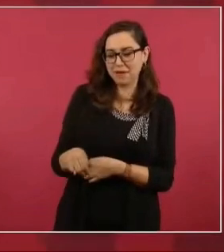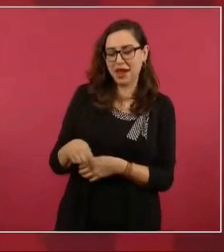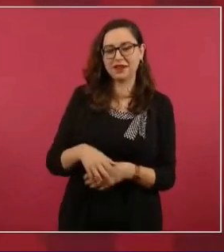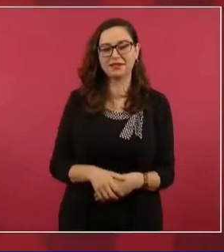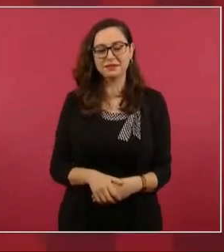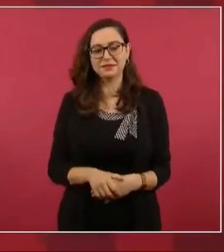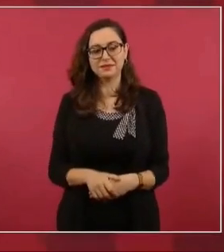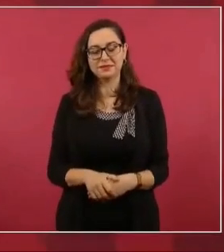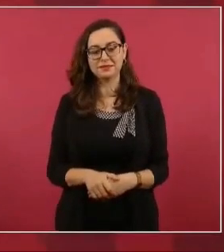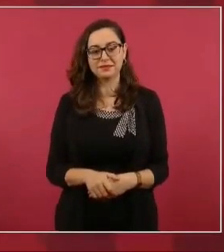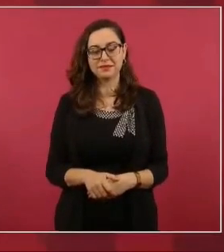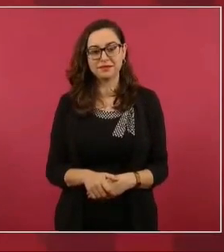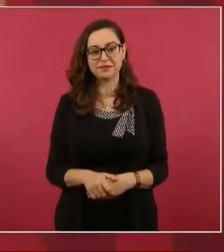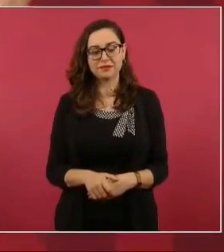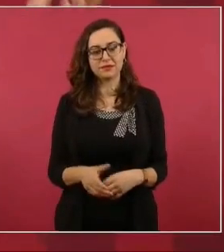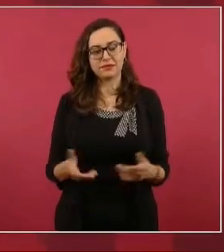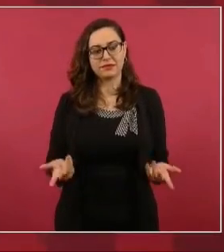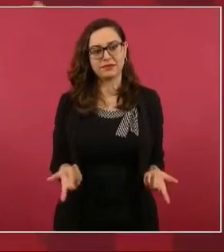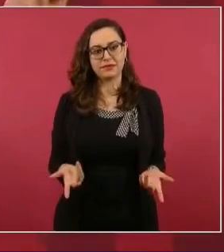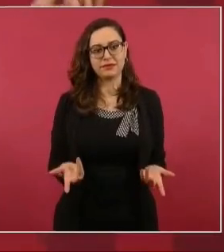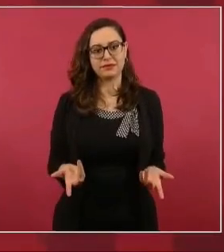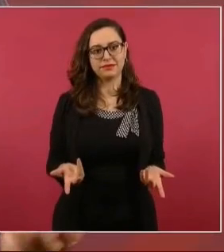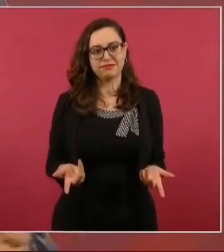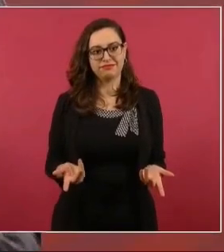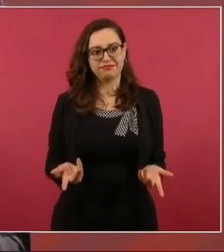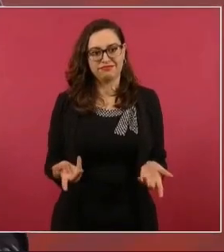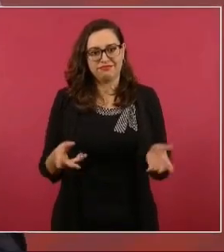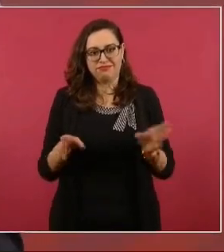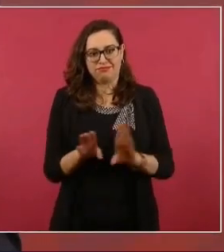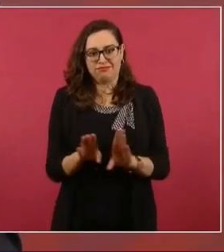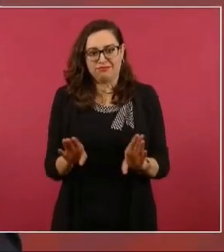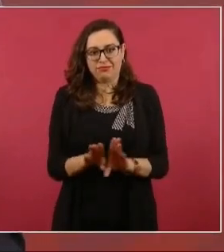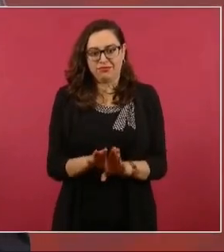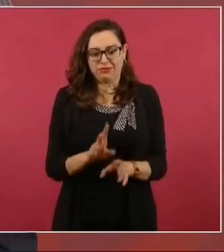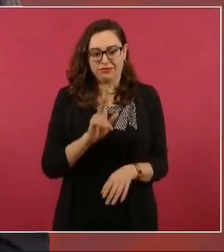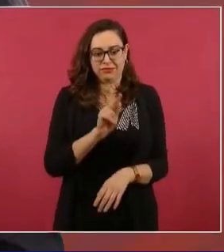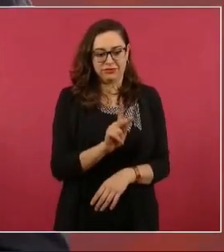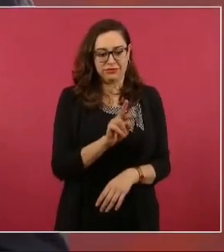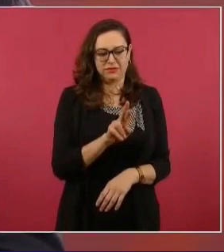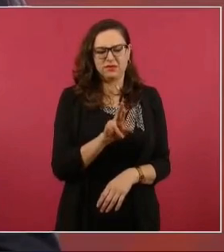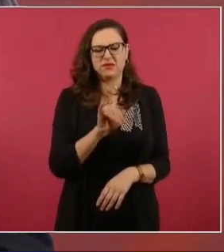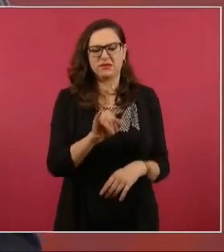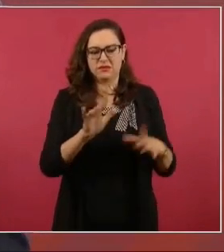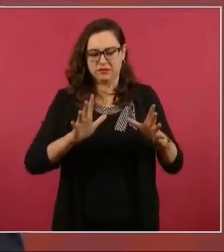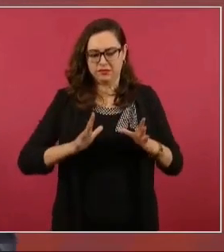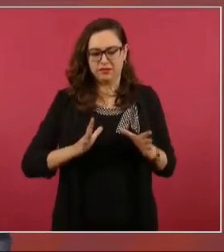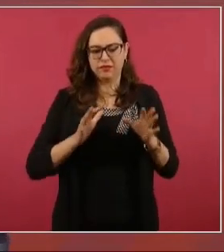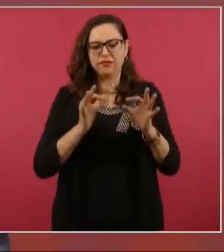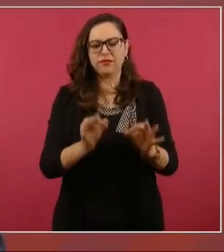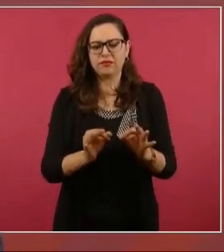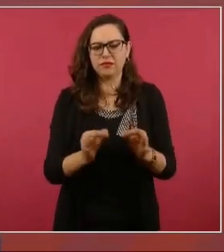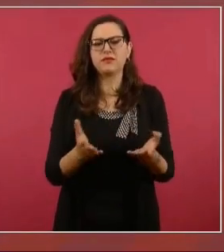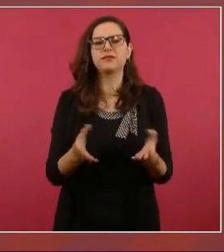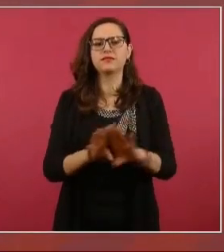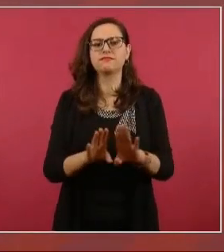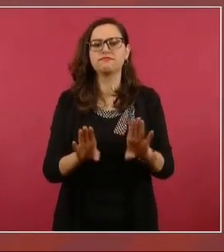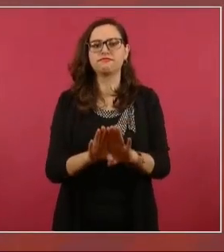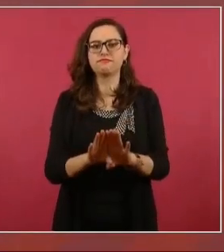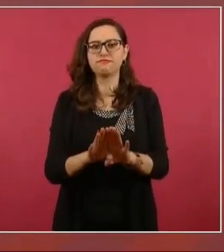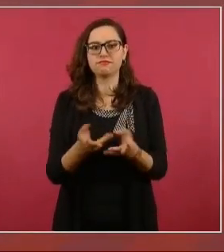un partido surgido de una revolución ejemplar,